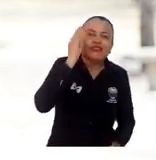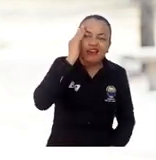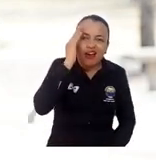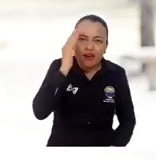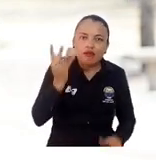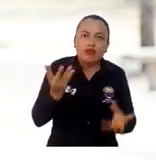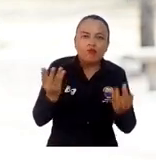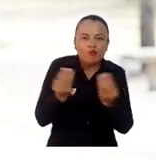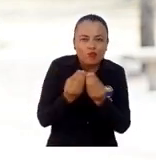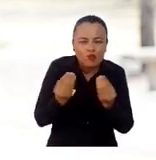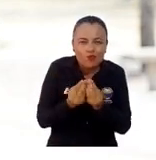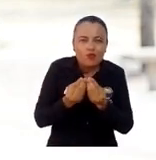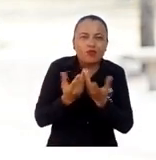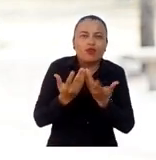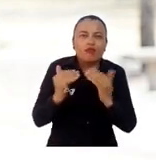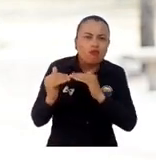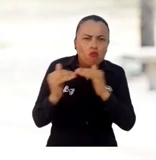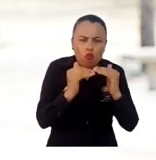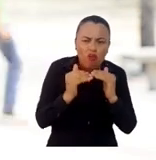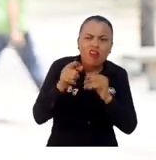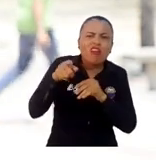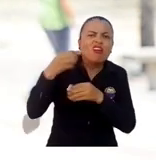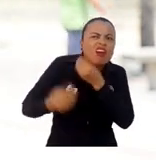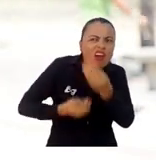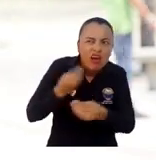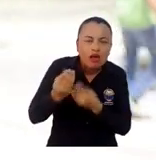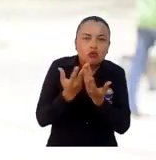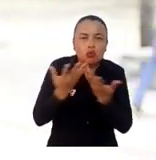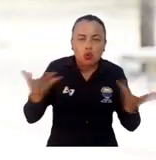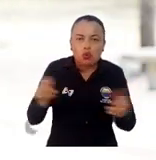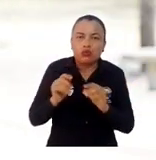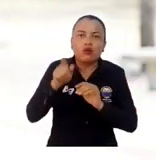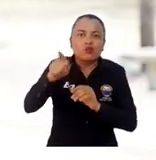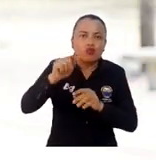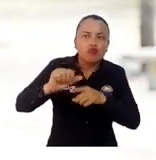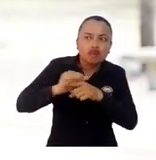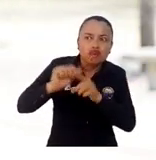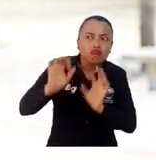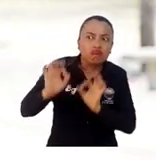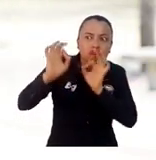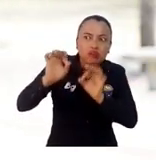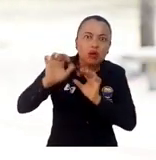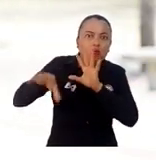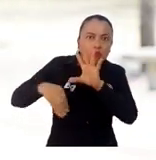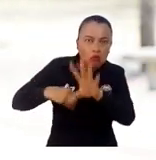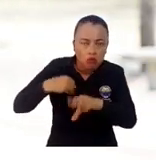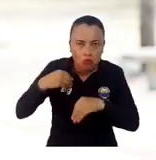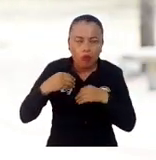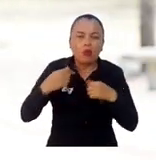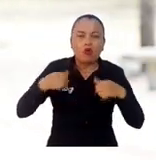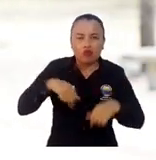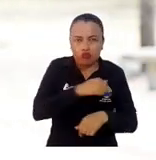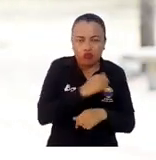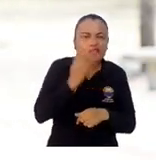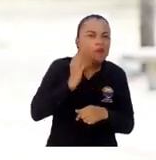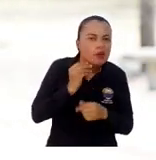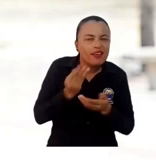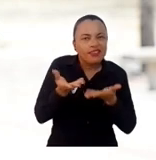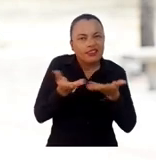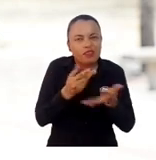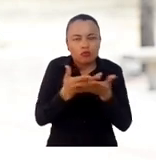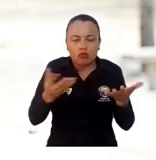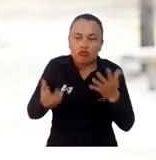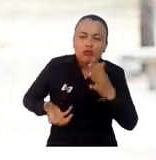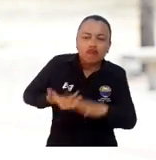nuestros pares. Tomamos las buenas prácticas, nosotros también presentamos hoy nuestra experiencia en algunos de los servicios. Tuvimos la oportunidad de